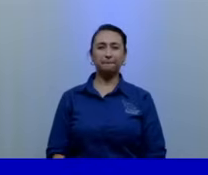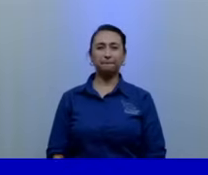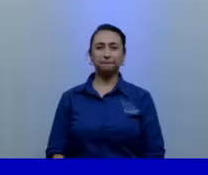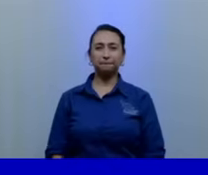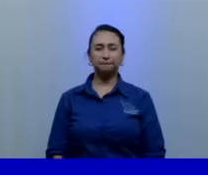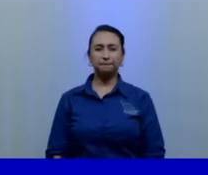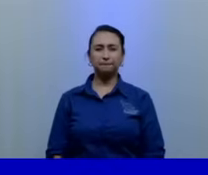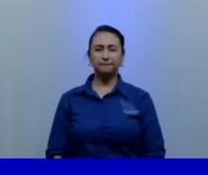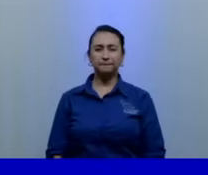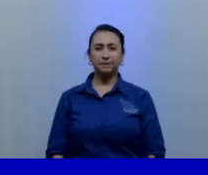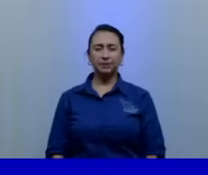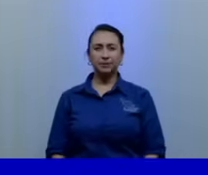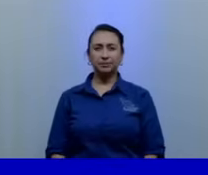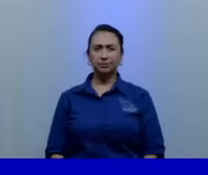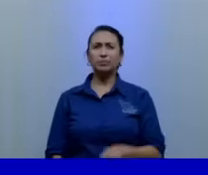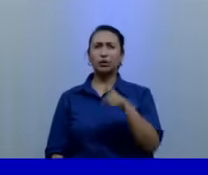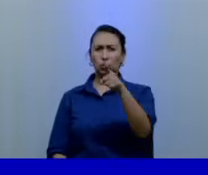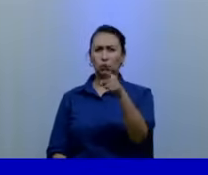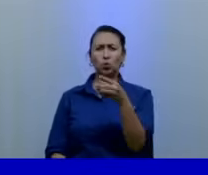¿Se come sin sal insípido?